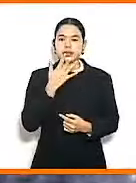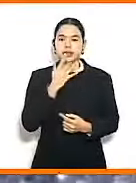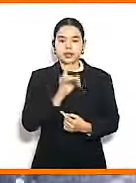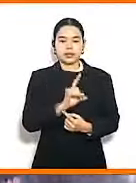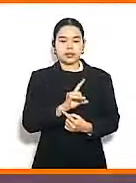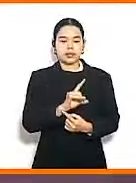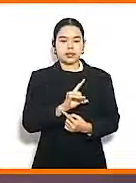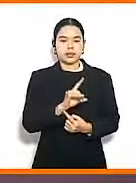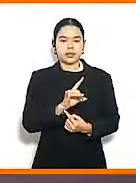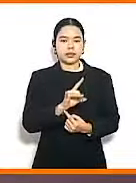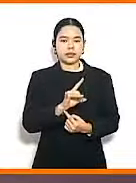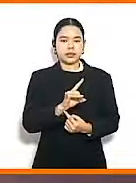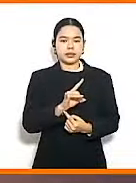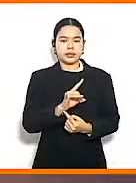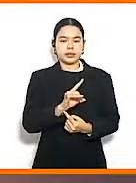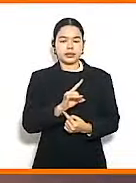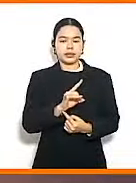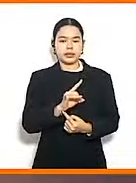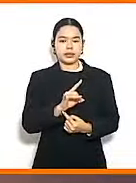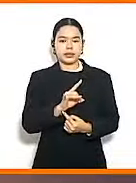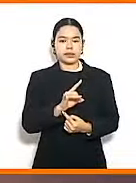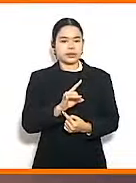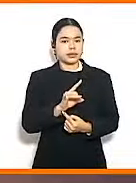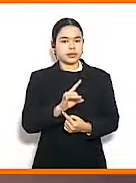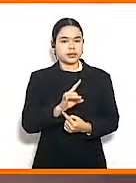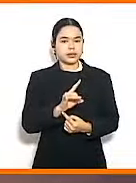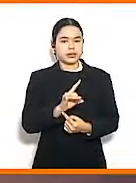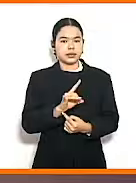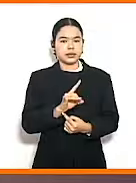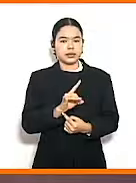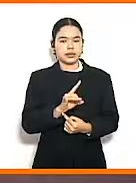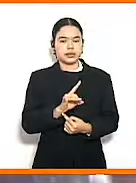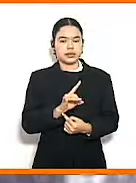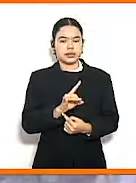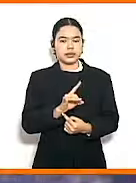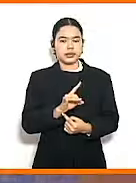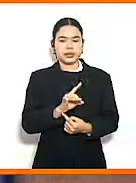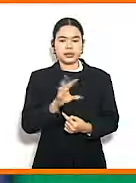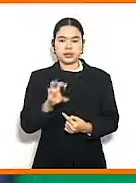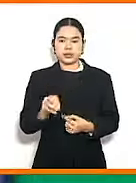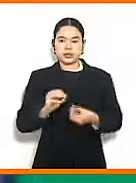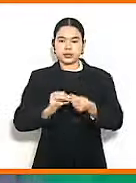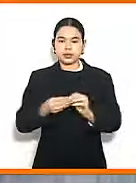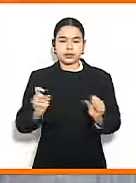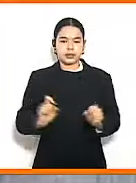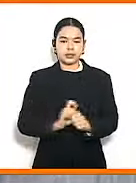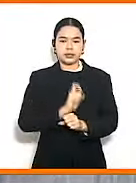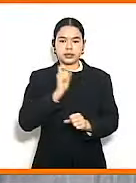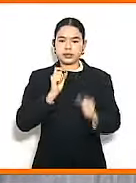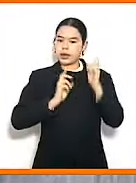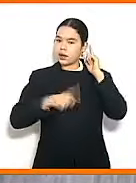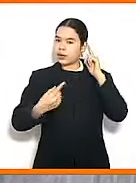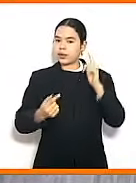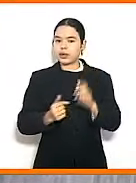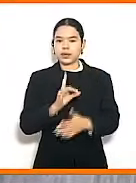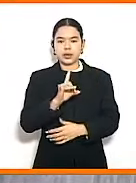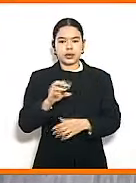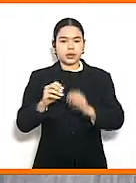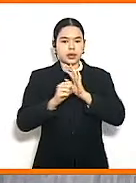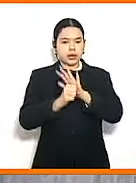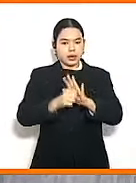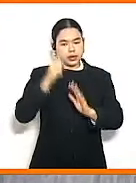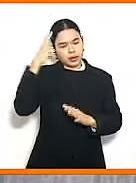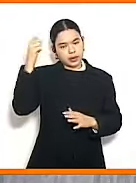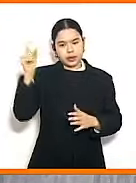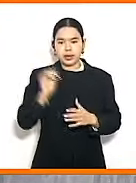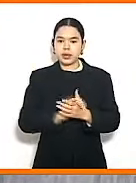línea del 8, tu segundo dígito es... Atentos, 0. Tu número ganador en Diaria es el 80 con su símbolo